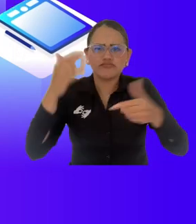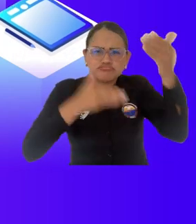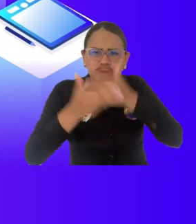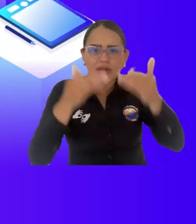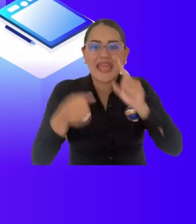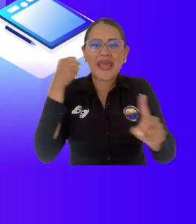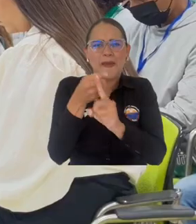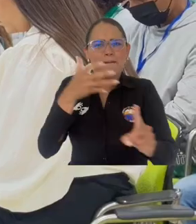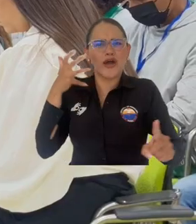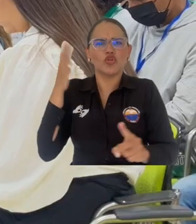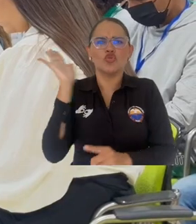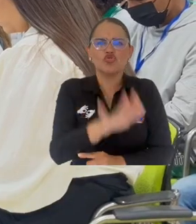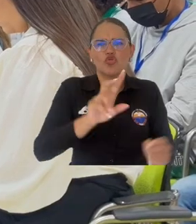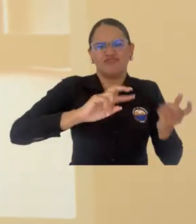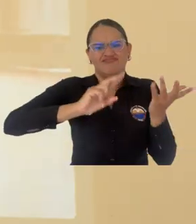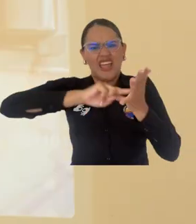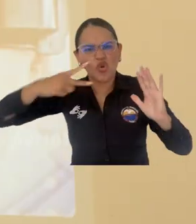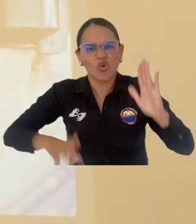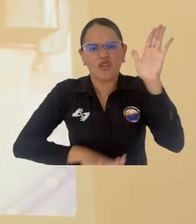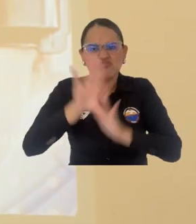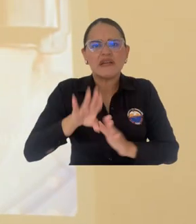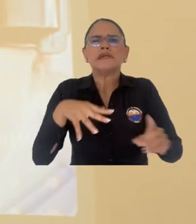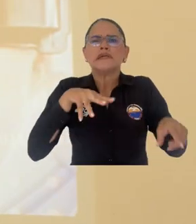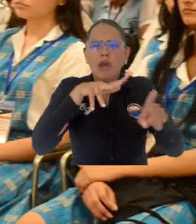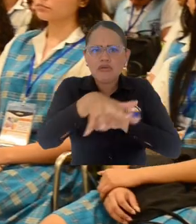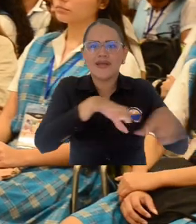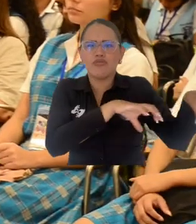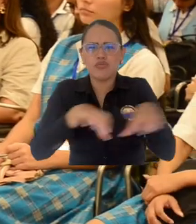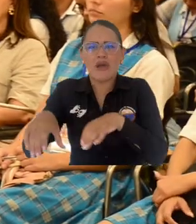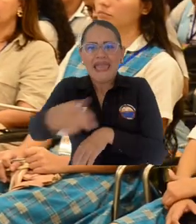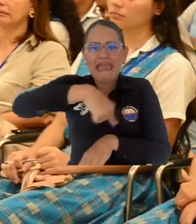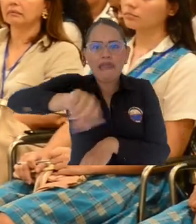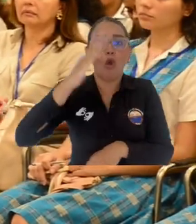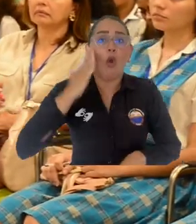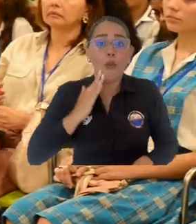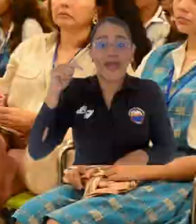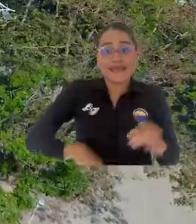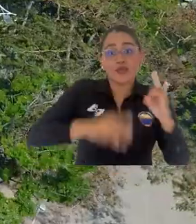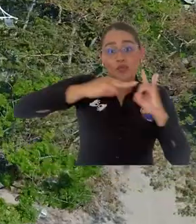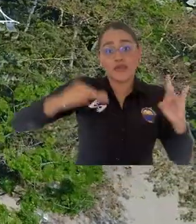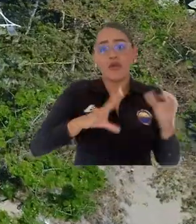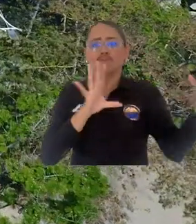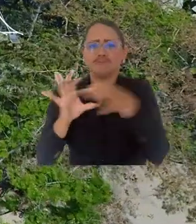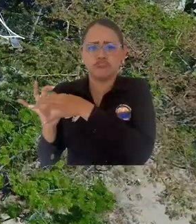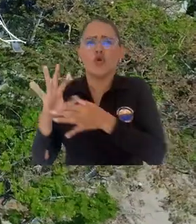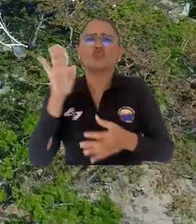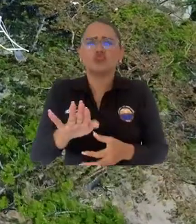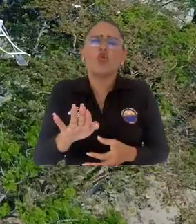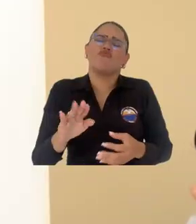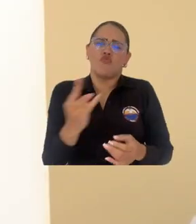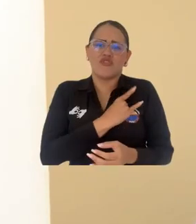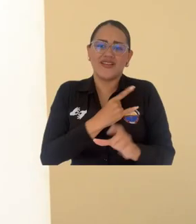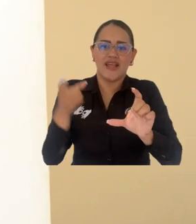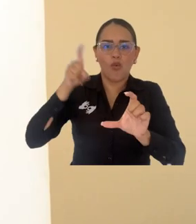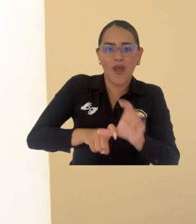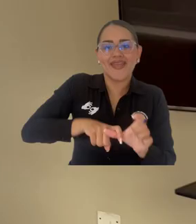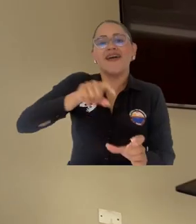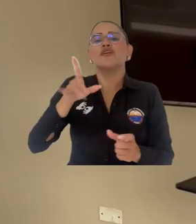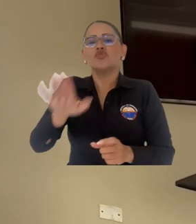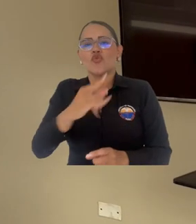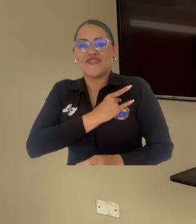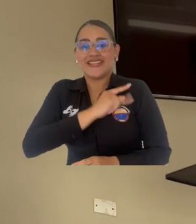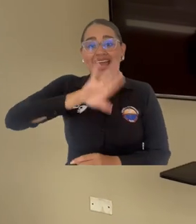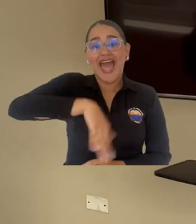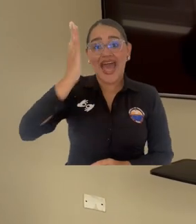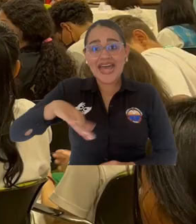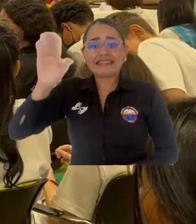Para analizar y mostrar el impacto que tienen los avances tecnológicos en las conductas de los jóvenes, la Universidad del Magdalena, en alianza con las universidades de